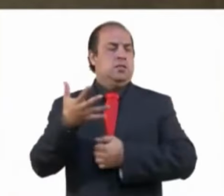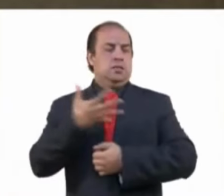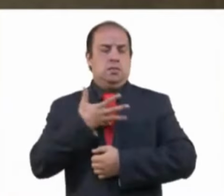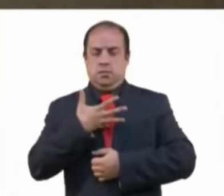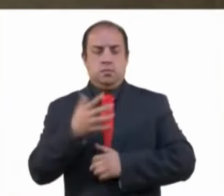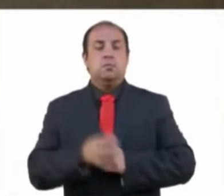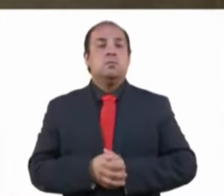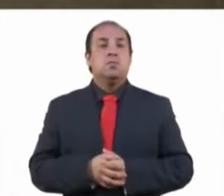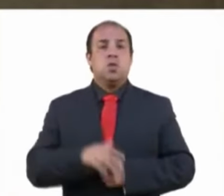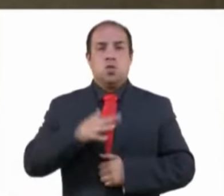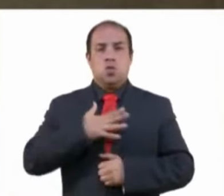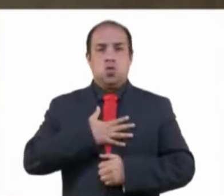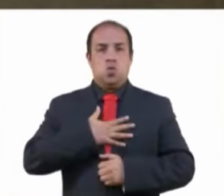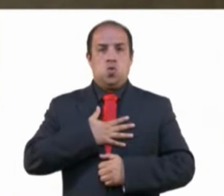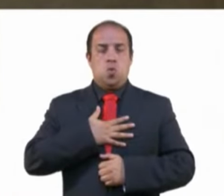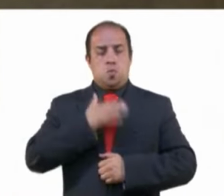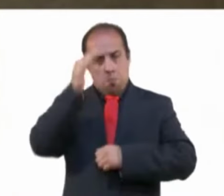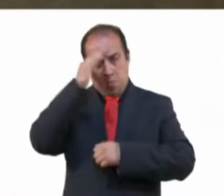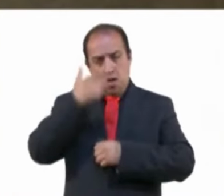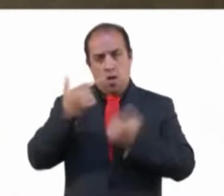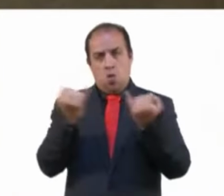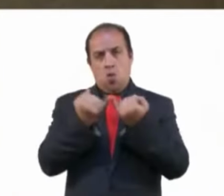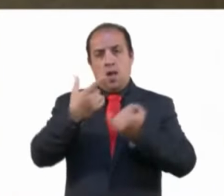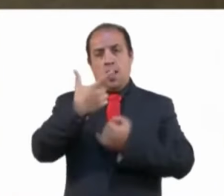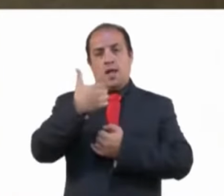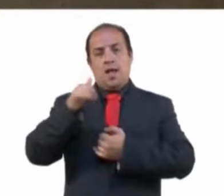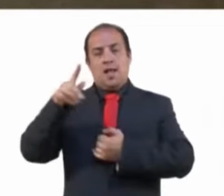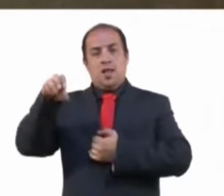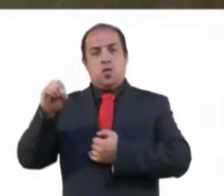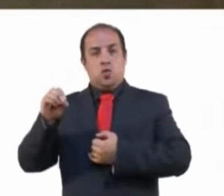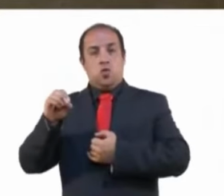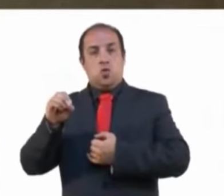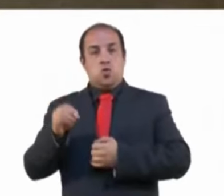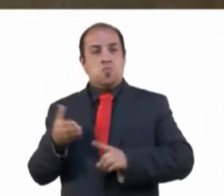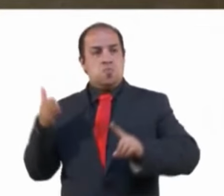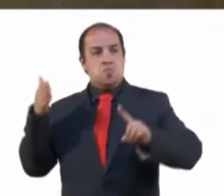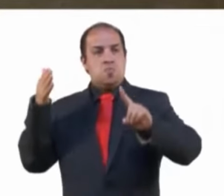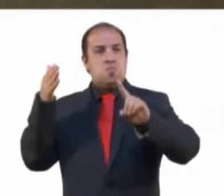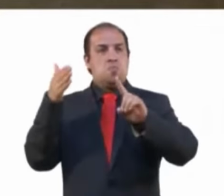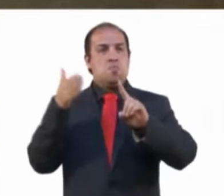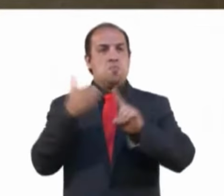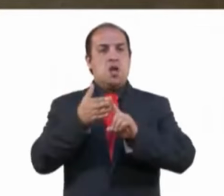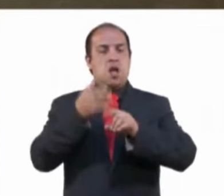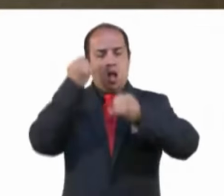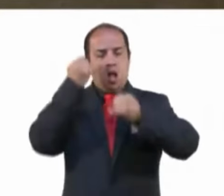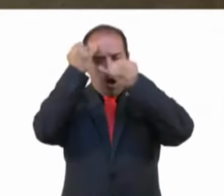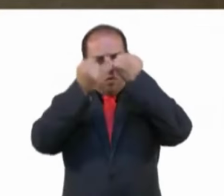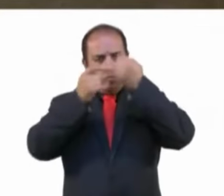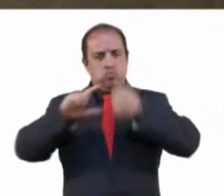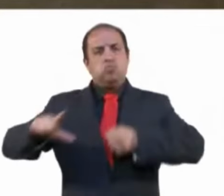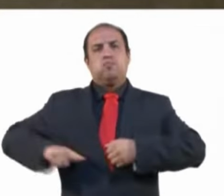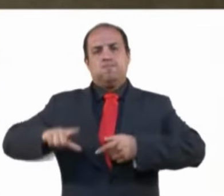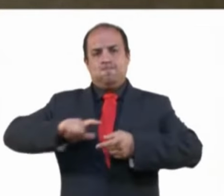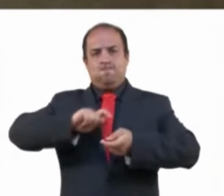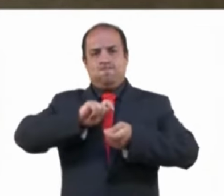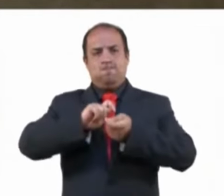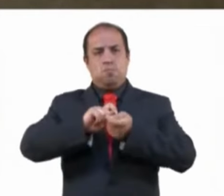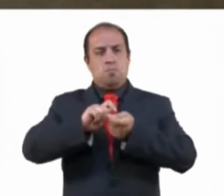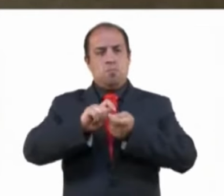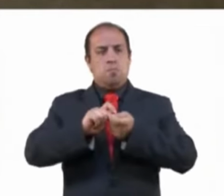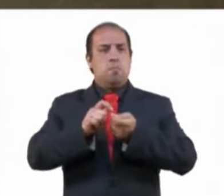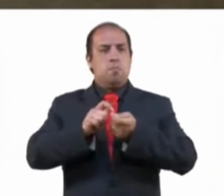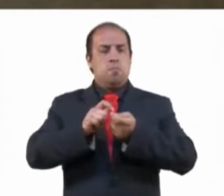Soy de las que como Galeano camina siempre hacia la utopía, porque el amor, la paz y